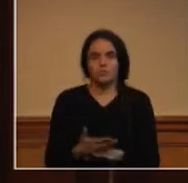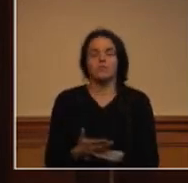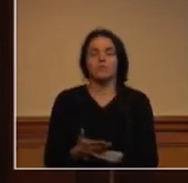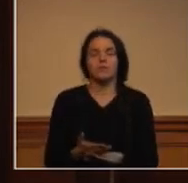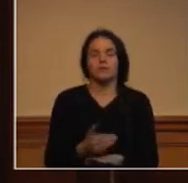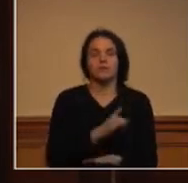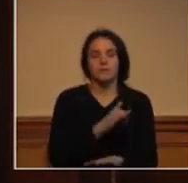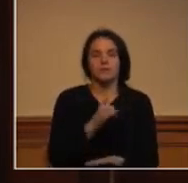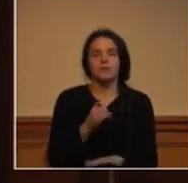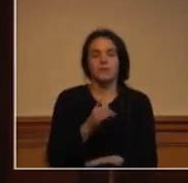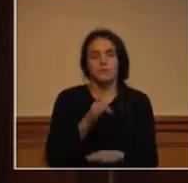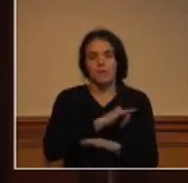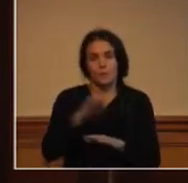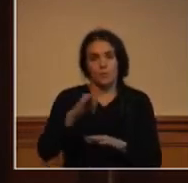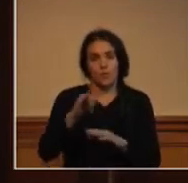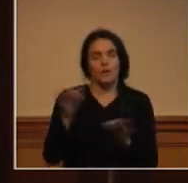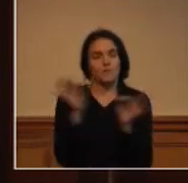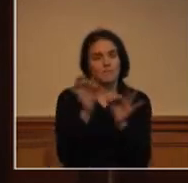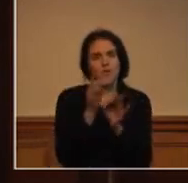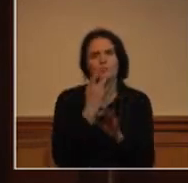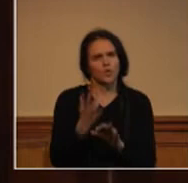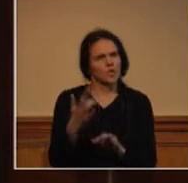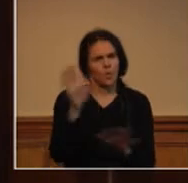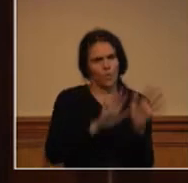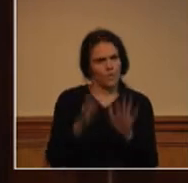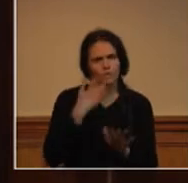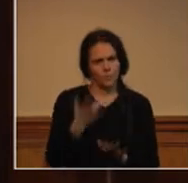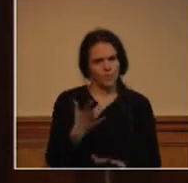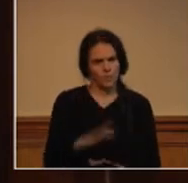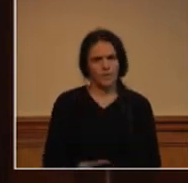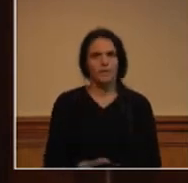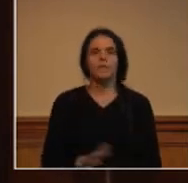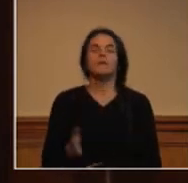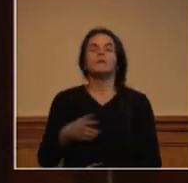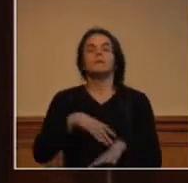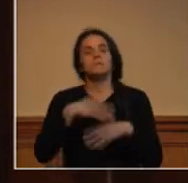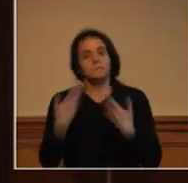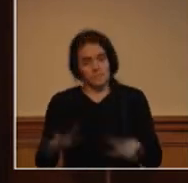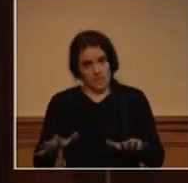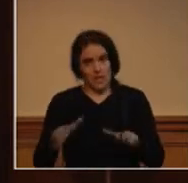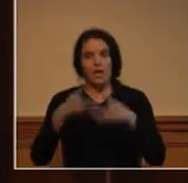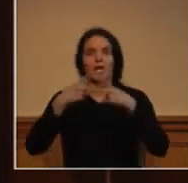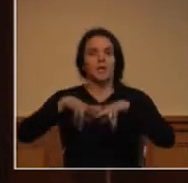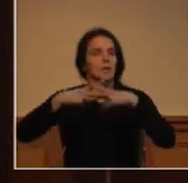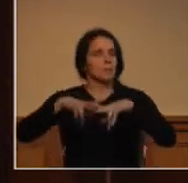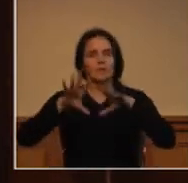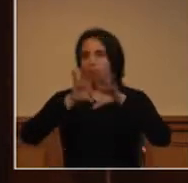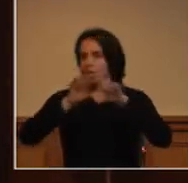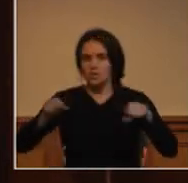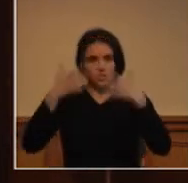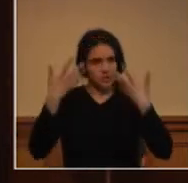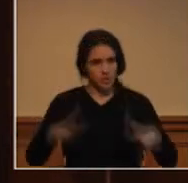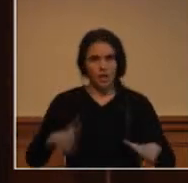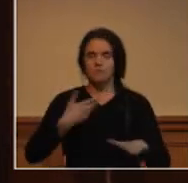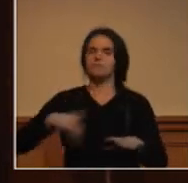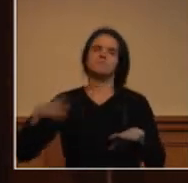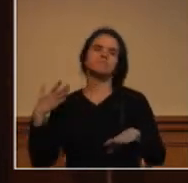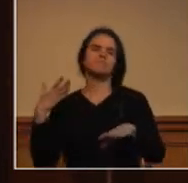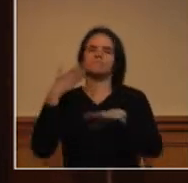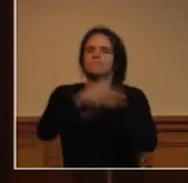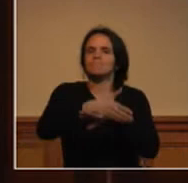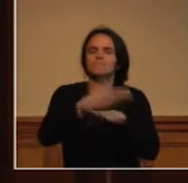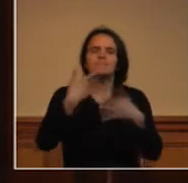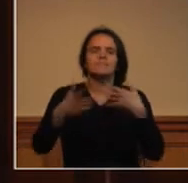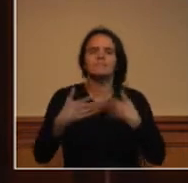un poquitito más adelante. Ya con nuestras herramientas armadas, entonces salimos